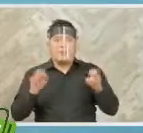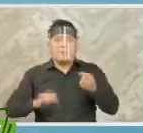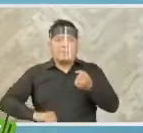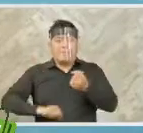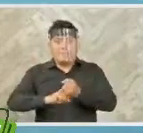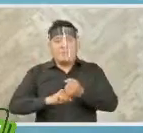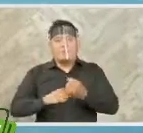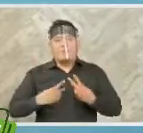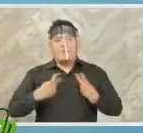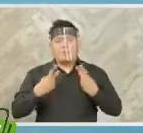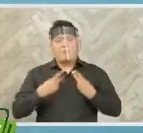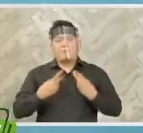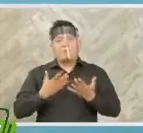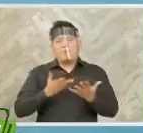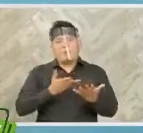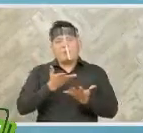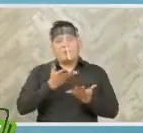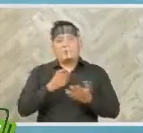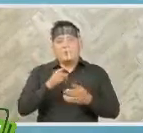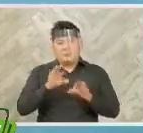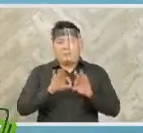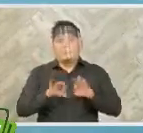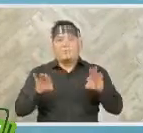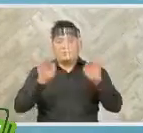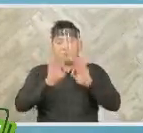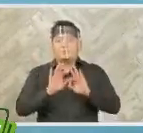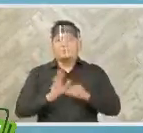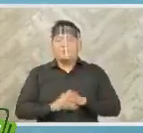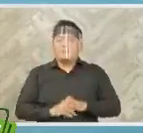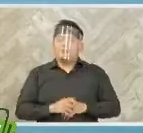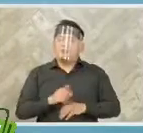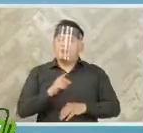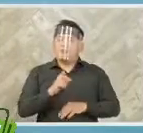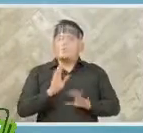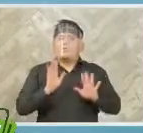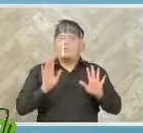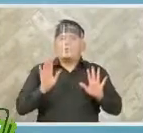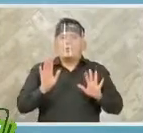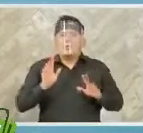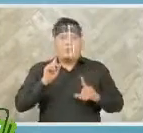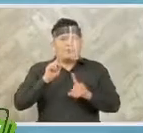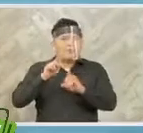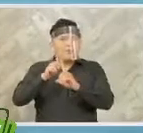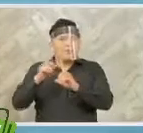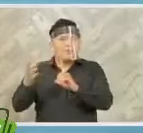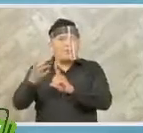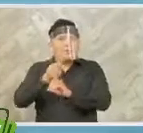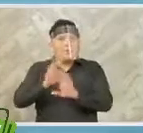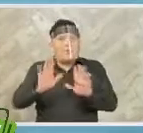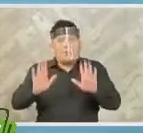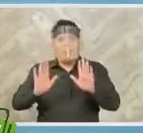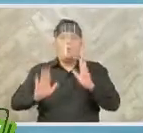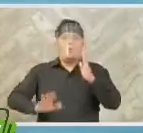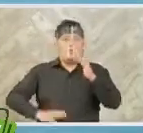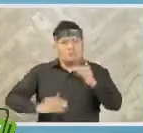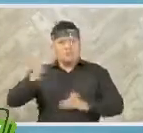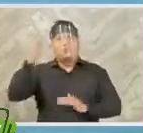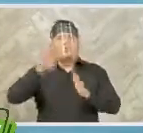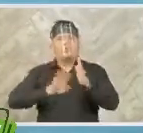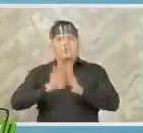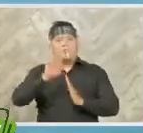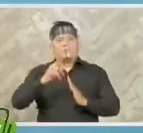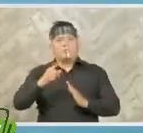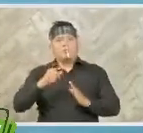la Reconciliación. Este proyecto es muy importante no solamente porque cumplió, superó las expectativas en términos de